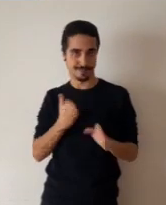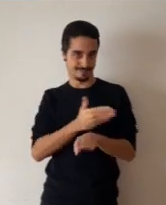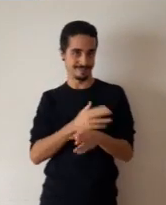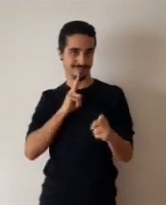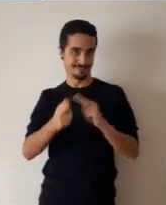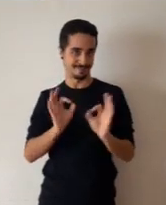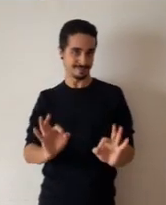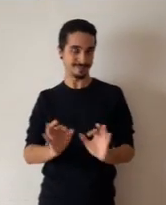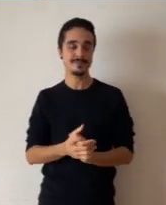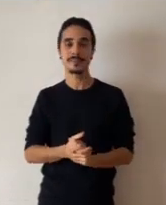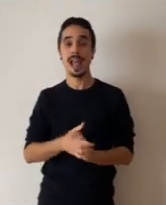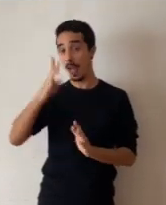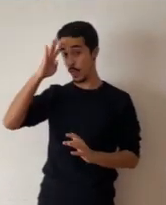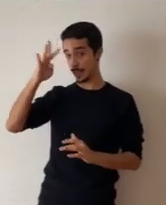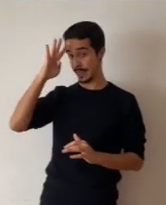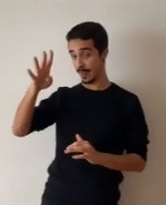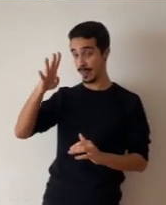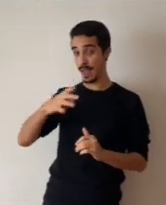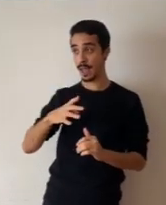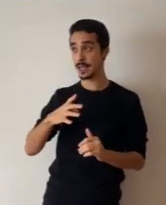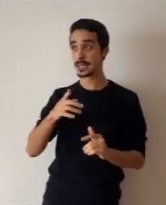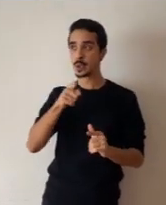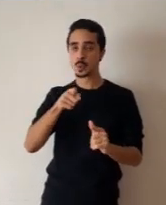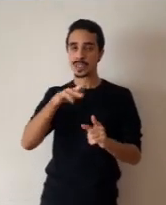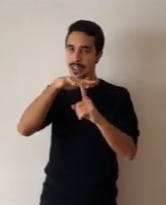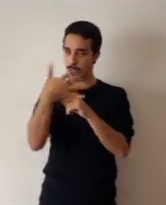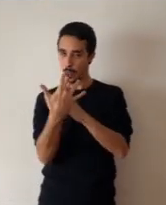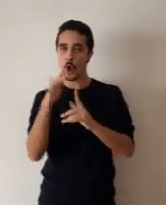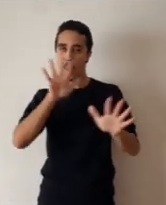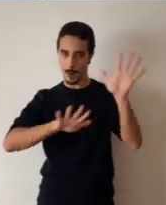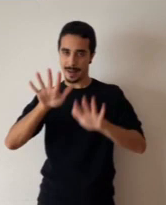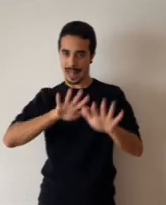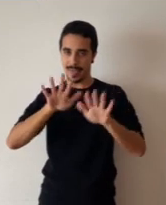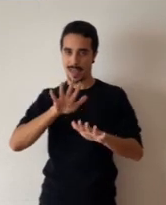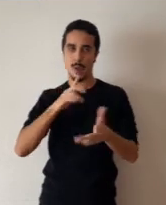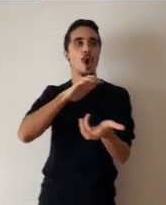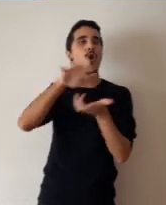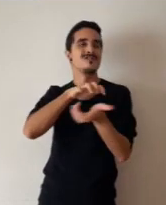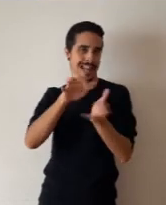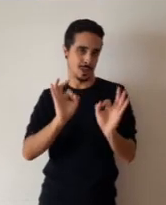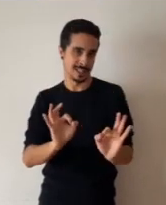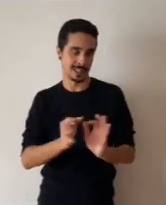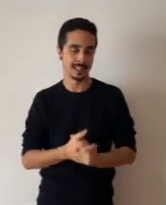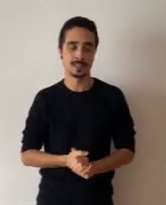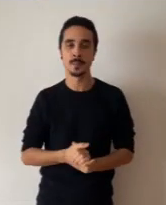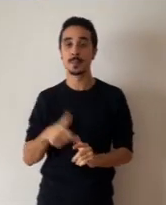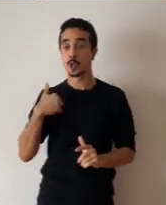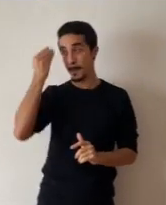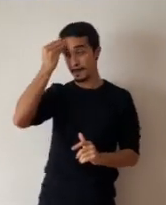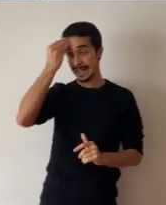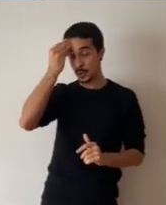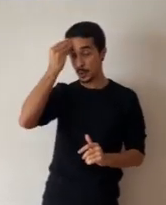Claro, es lo que acabo de decir. A ver, la adolescencia es un momento complicado y conflictivo. Y yo creo